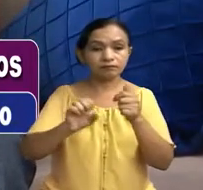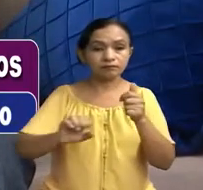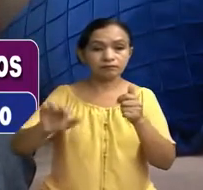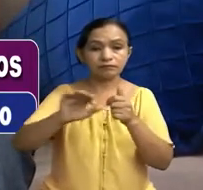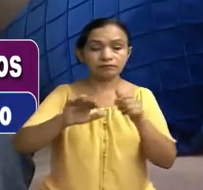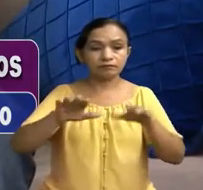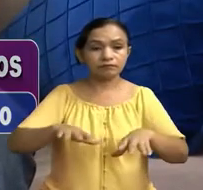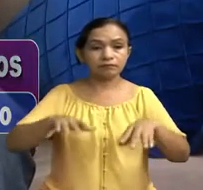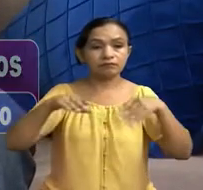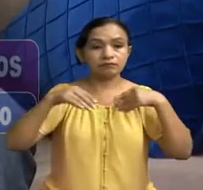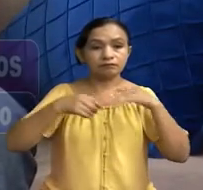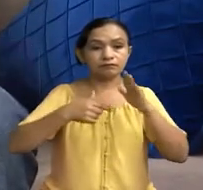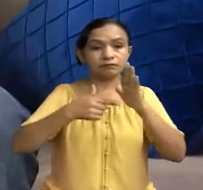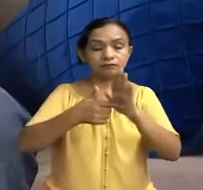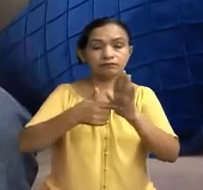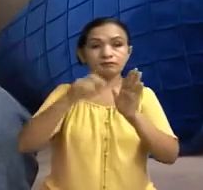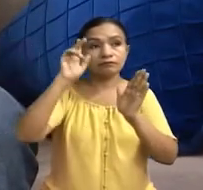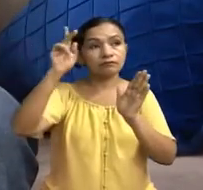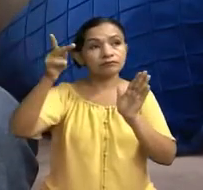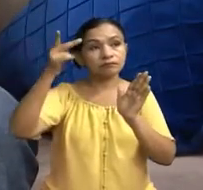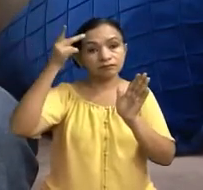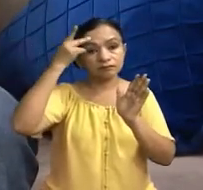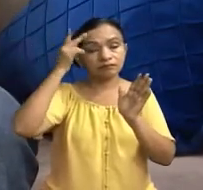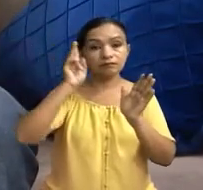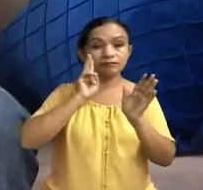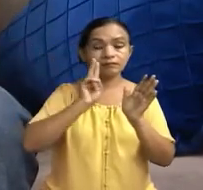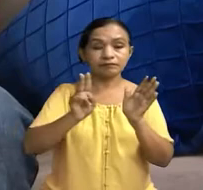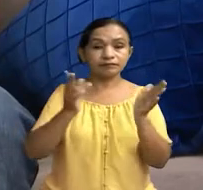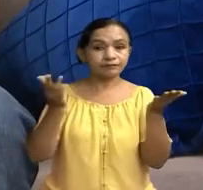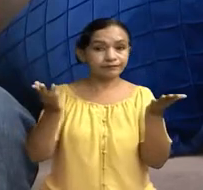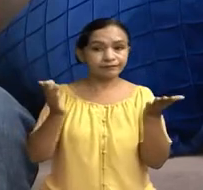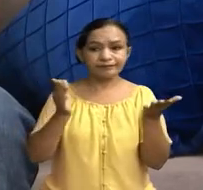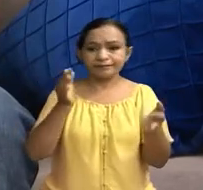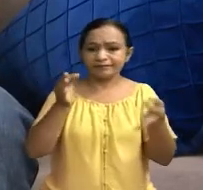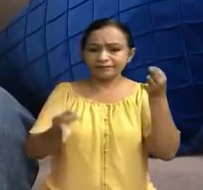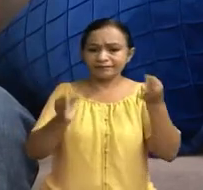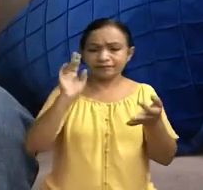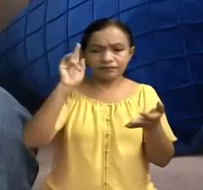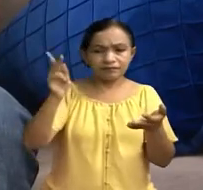porque al final se demostró que era un caso político, totalmente un juicio político.